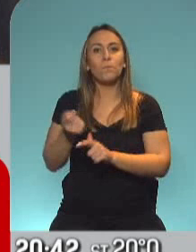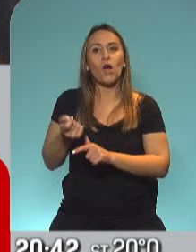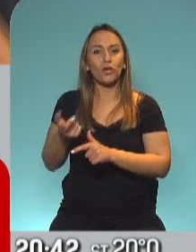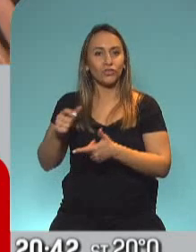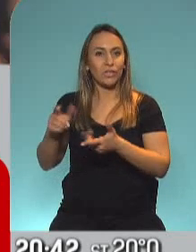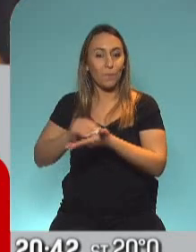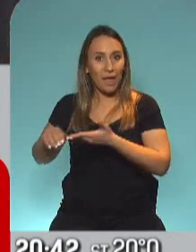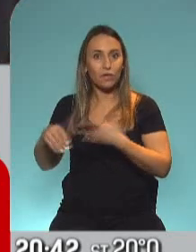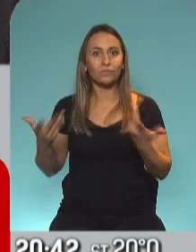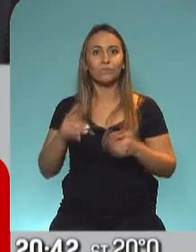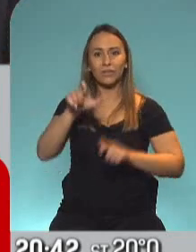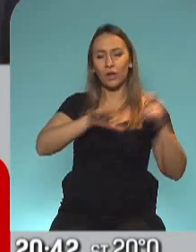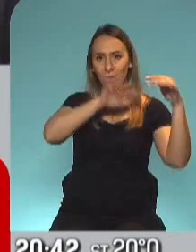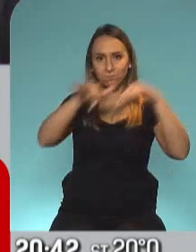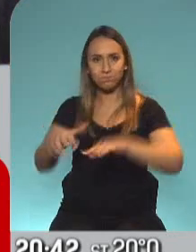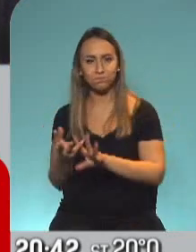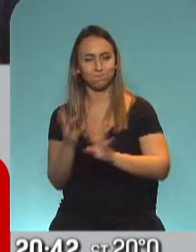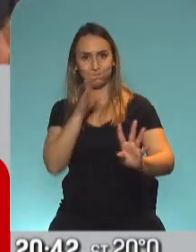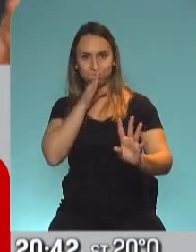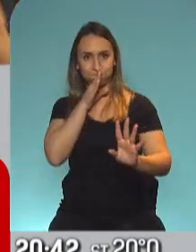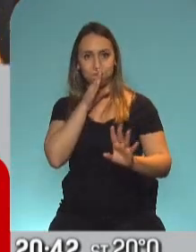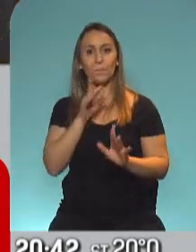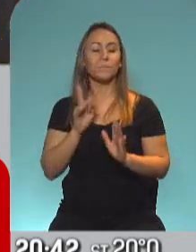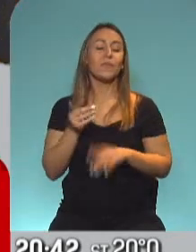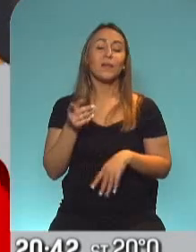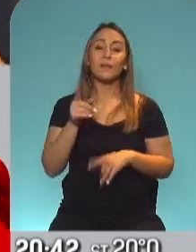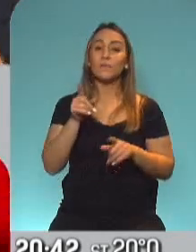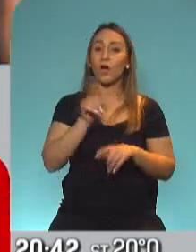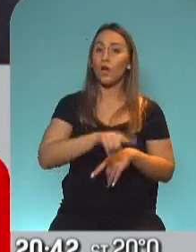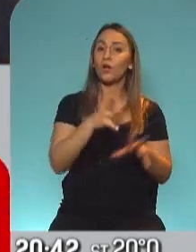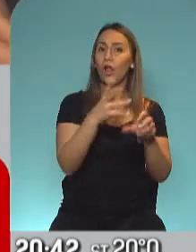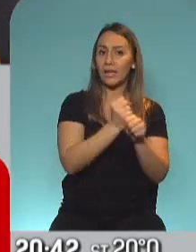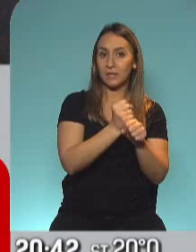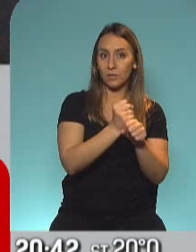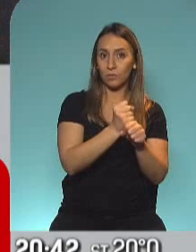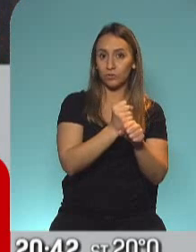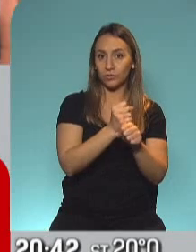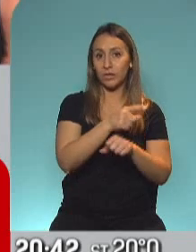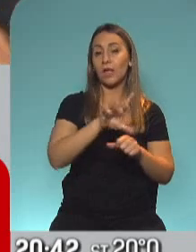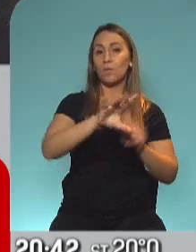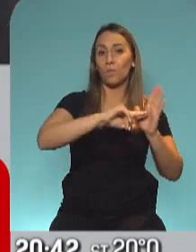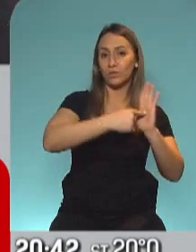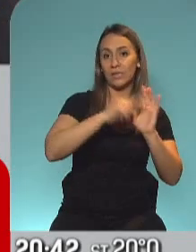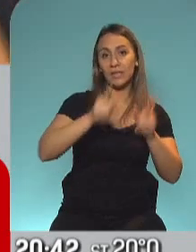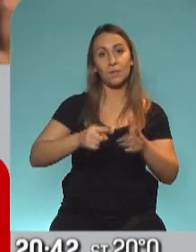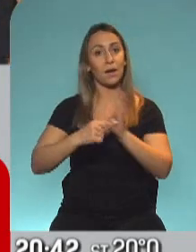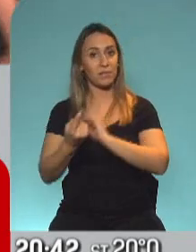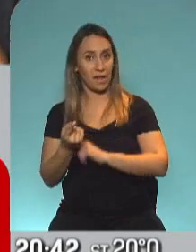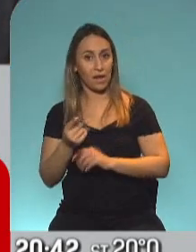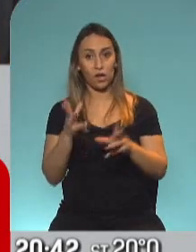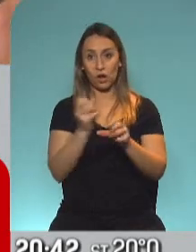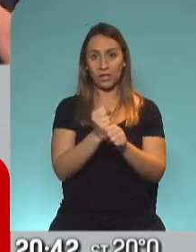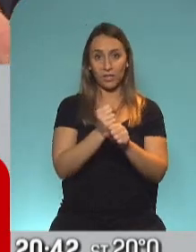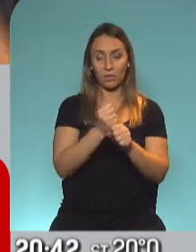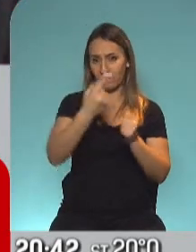en una formación, en general no hay ese aglomeramiento. Mucho menos en la cantidad en los colectivos de tanto el Gran Buenos Aires como de la ciudad, donde el nivel